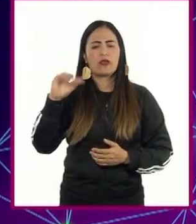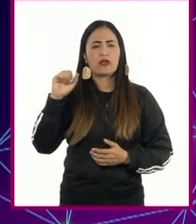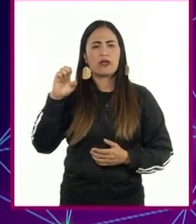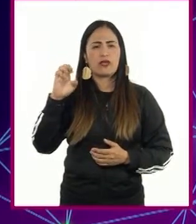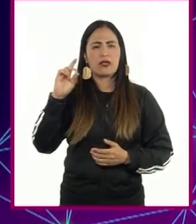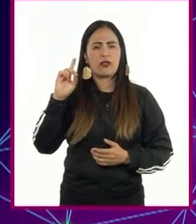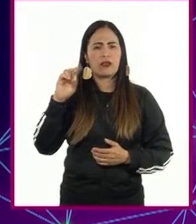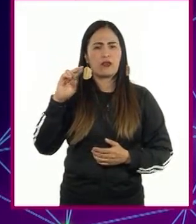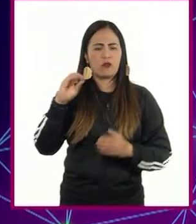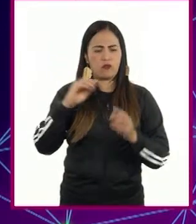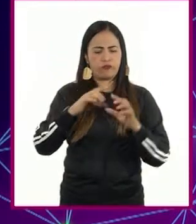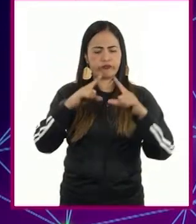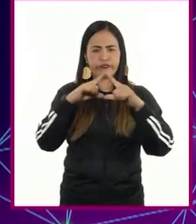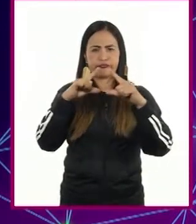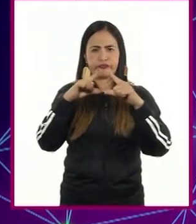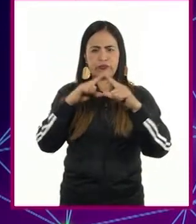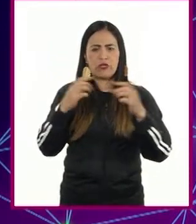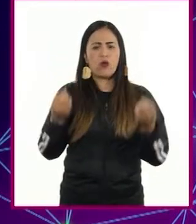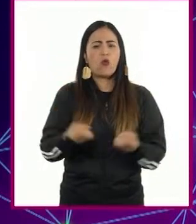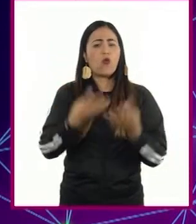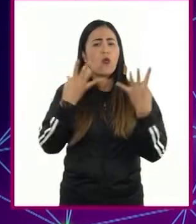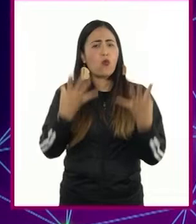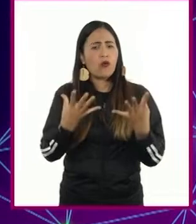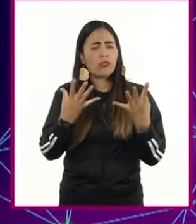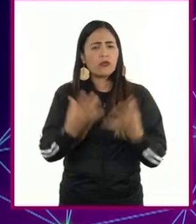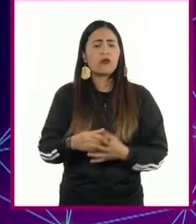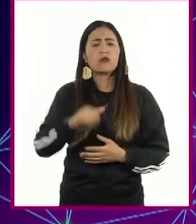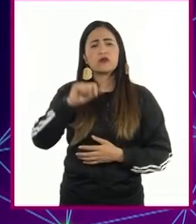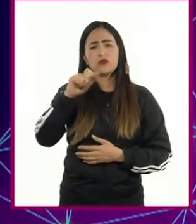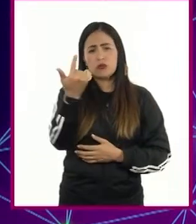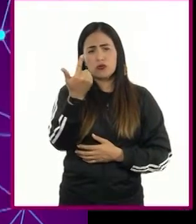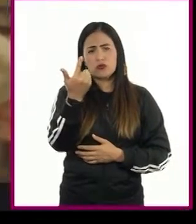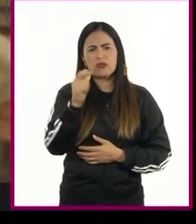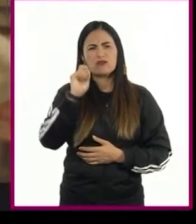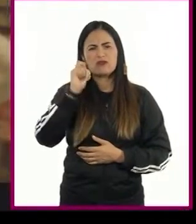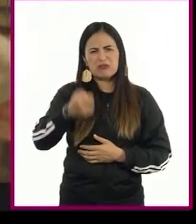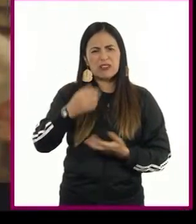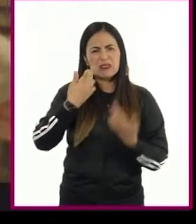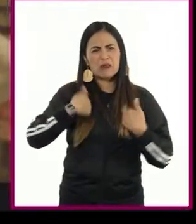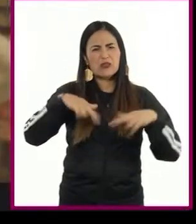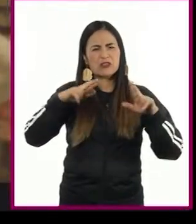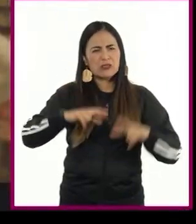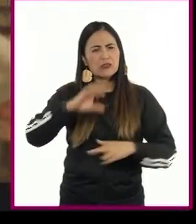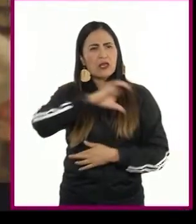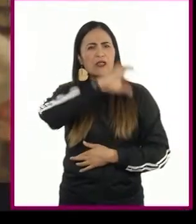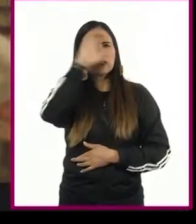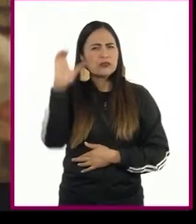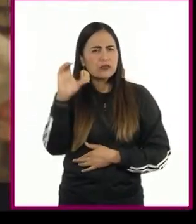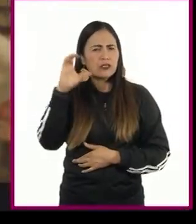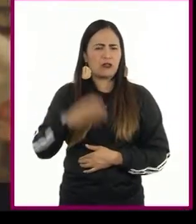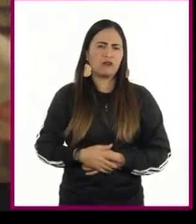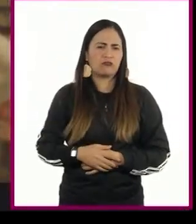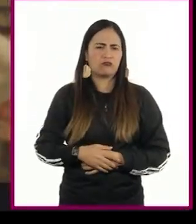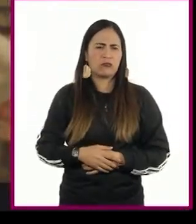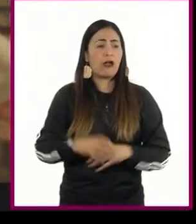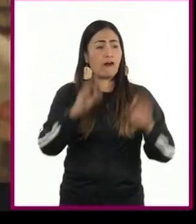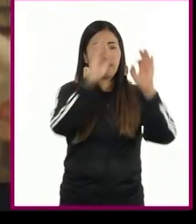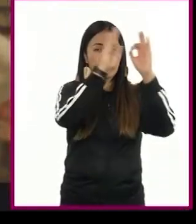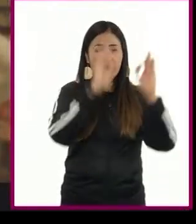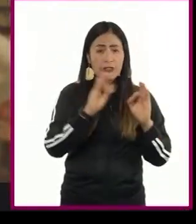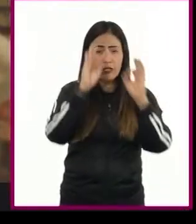superficies pentagonales, es asociado con el cielo. Estos 5 cuerpos